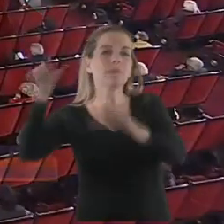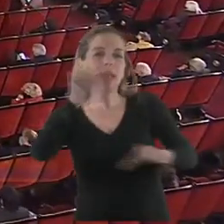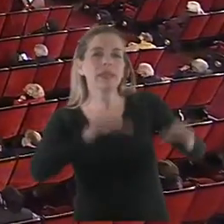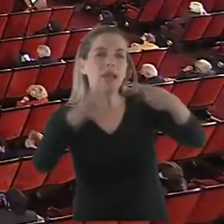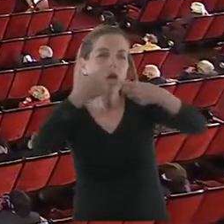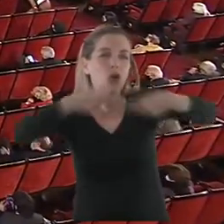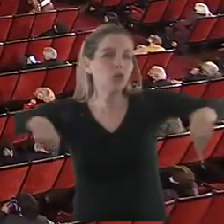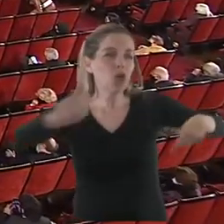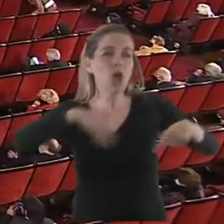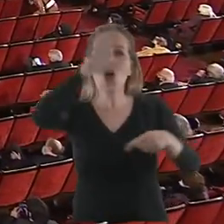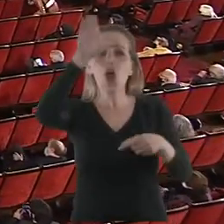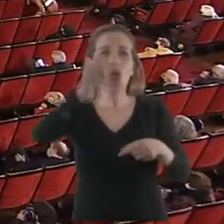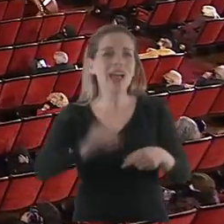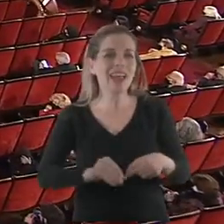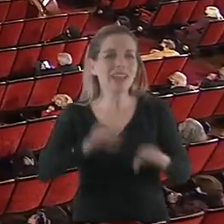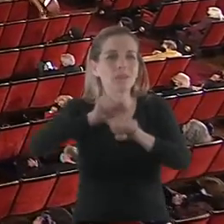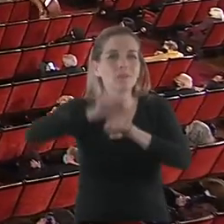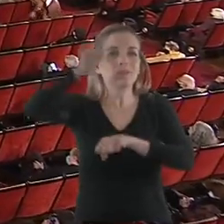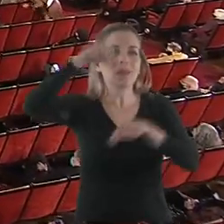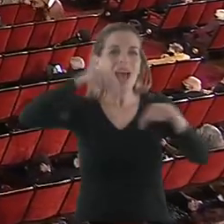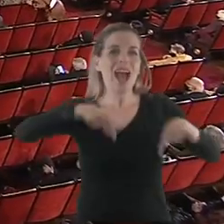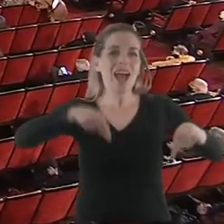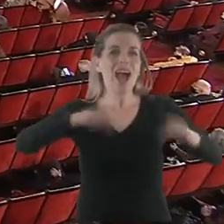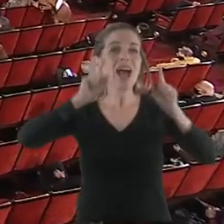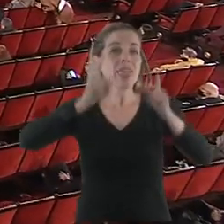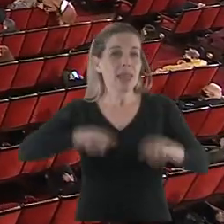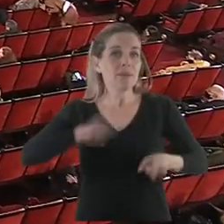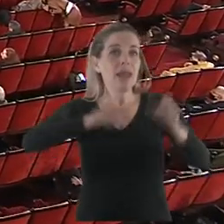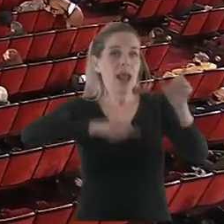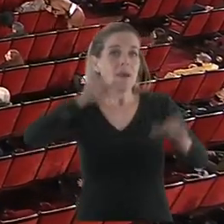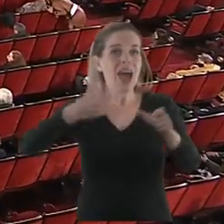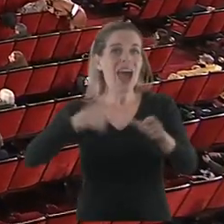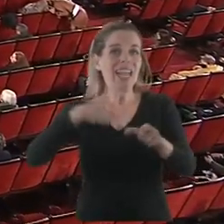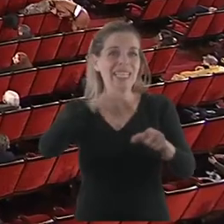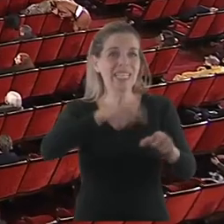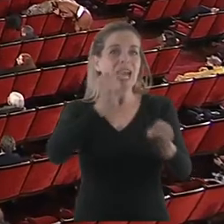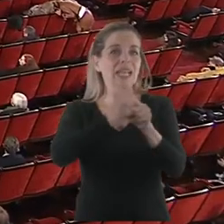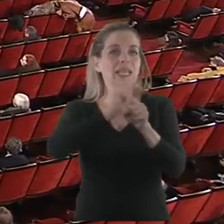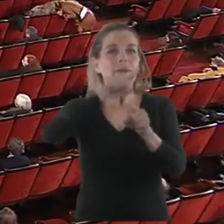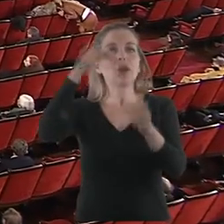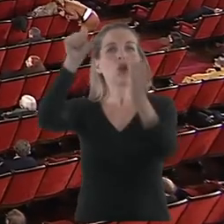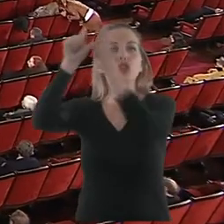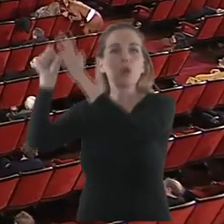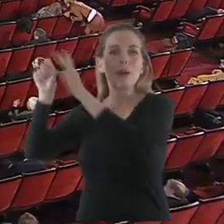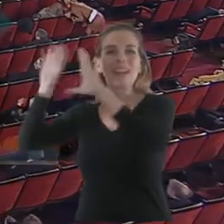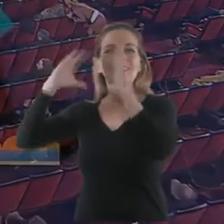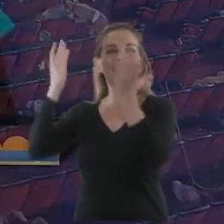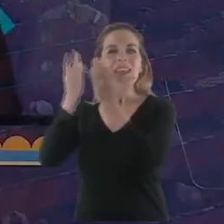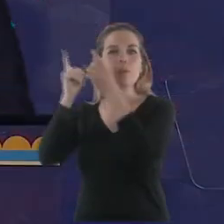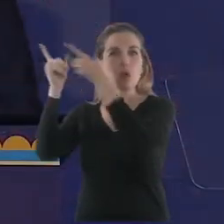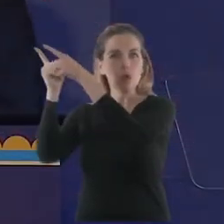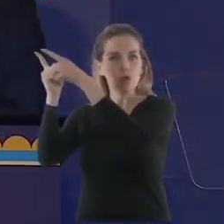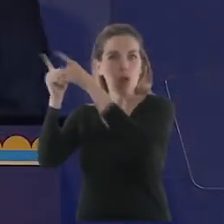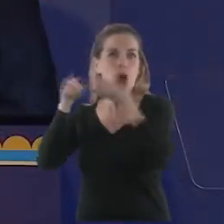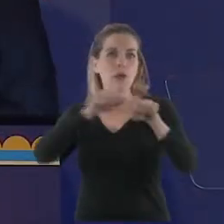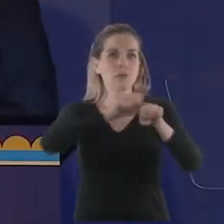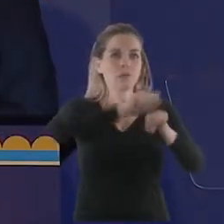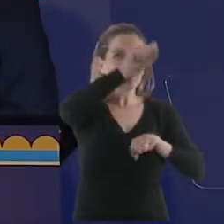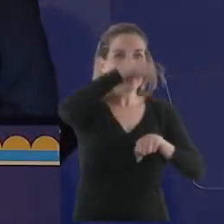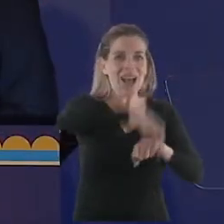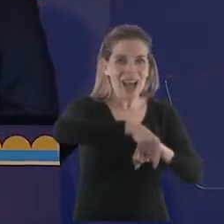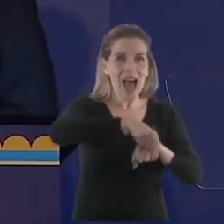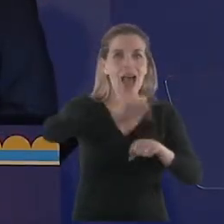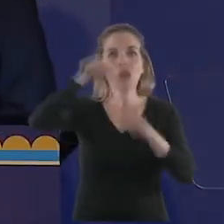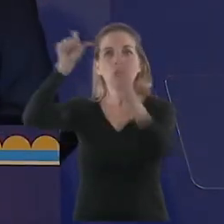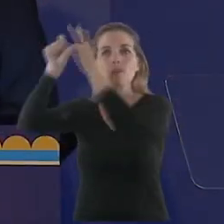de toda la Argentina y también en los argentinos que trabajan en el resto del mundo y que también hacen quedar y prestigiar aún más